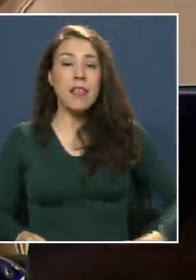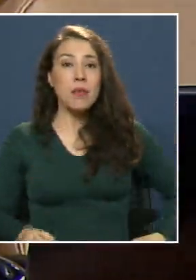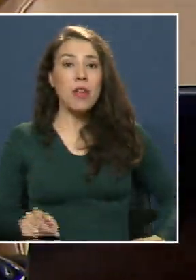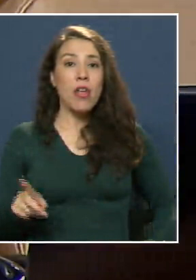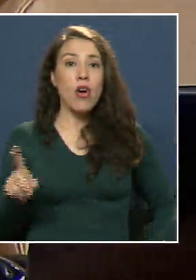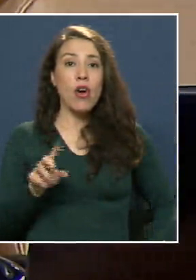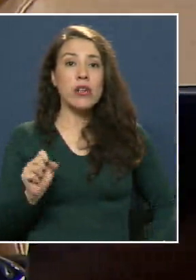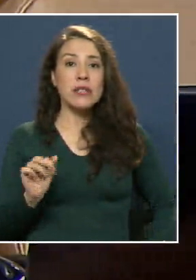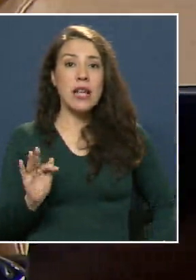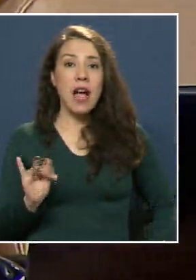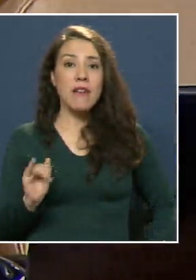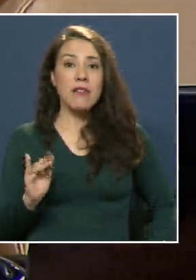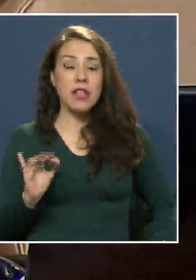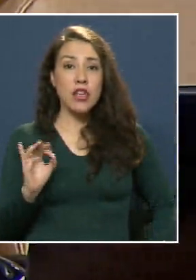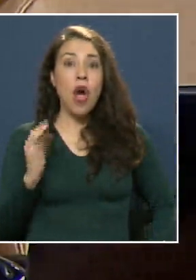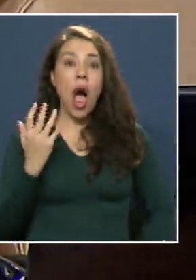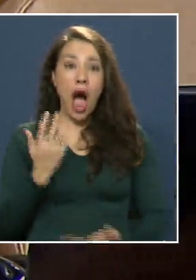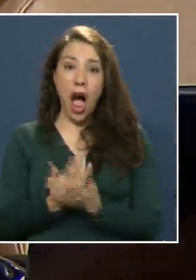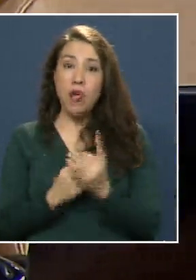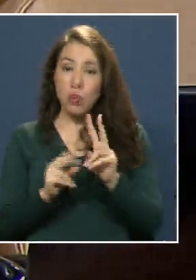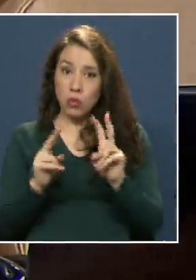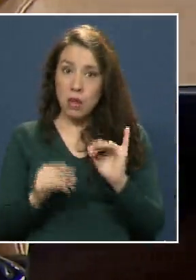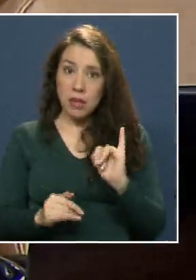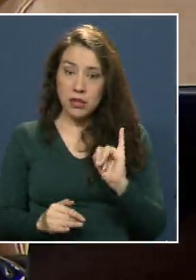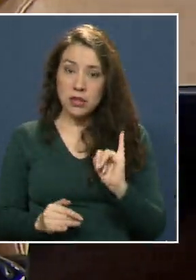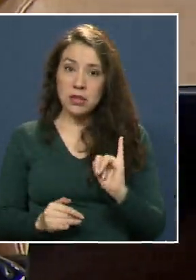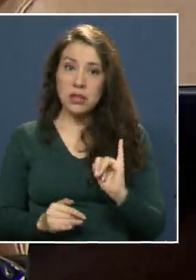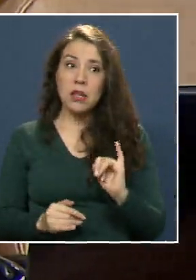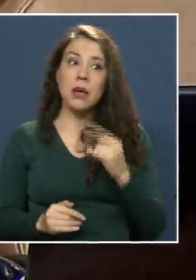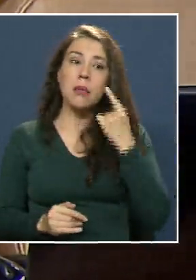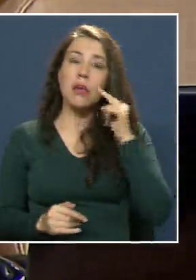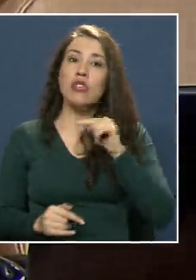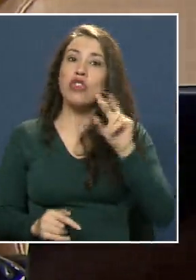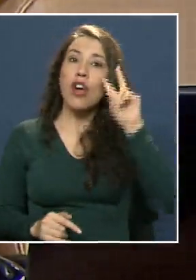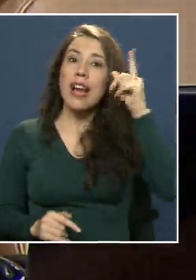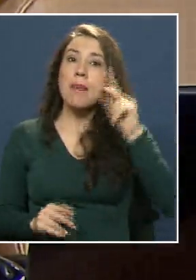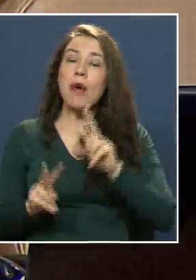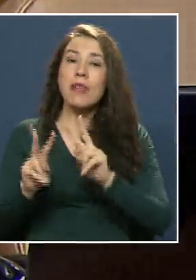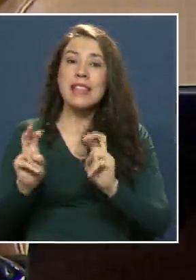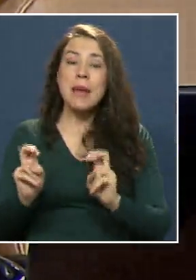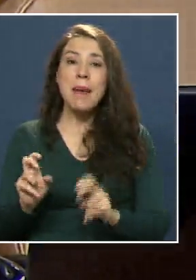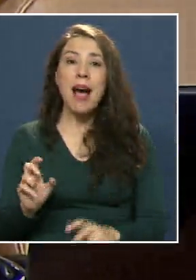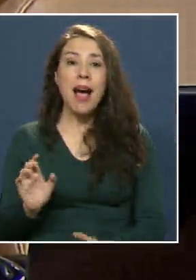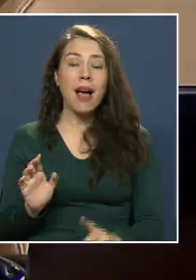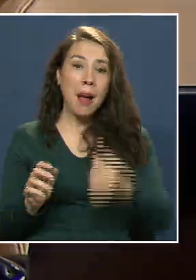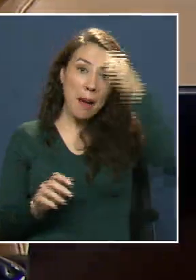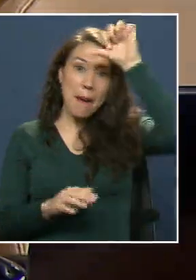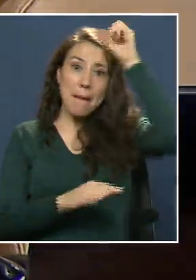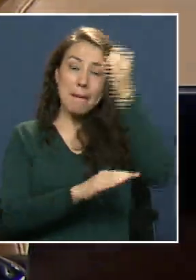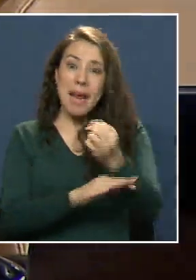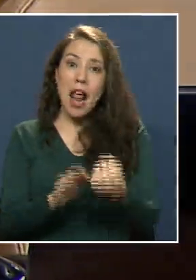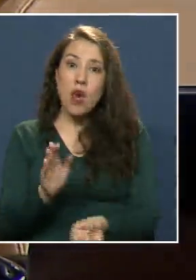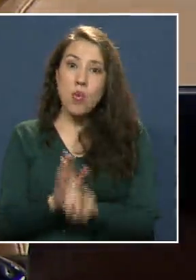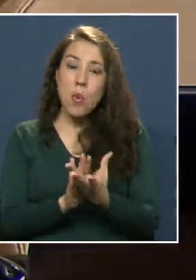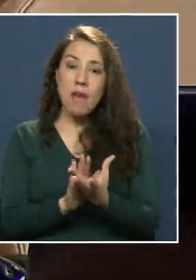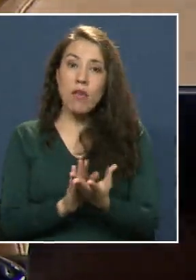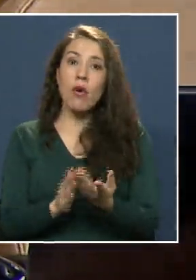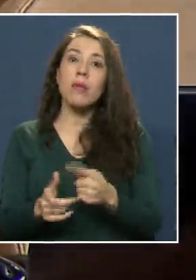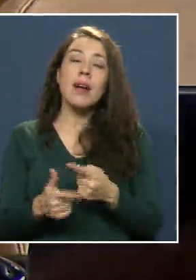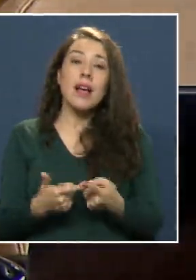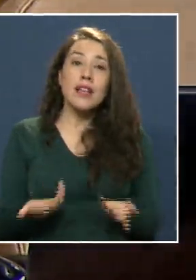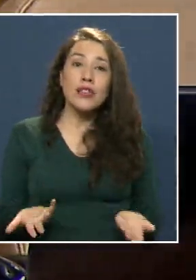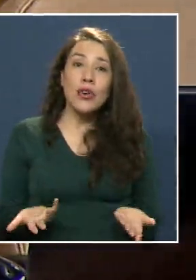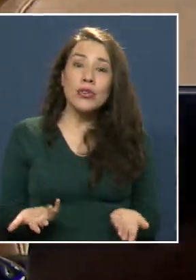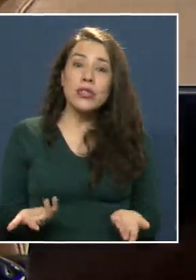Zaffirio, presidente, tiene un punto, que es que aquí no estamos creando un tipo penal nuevo y por lo tanto en estricto rigor no